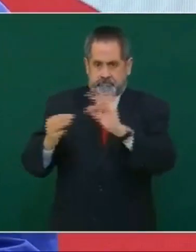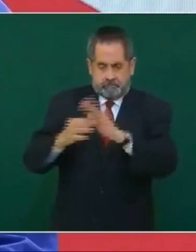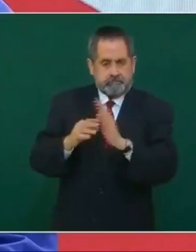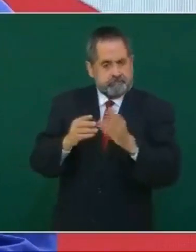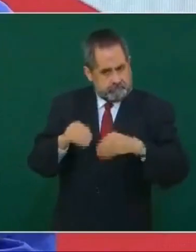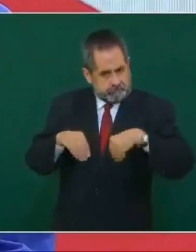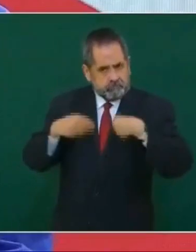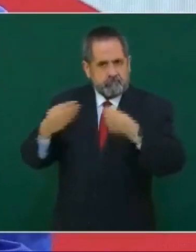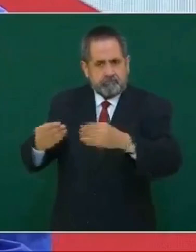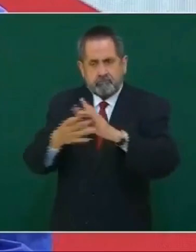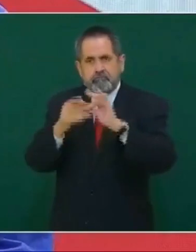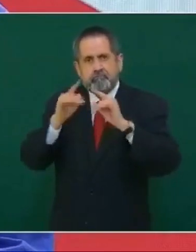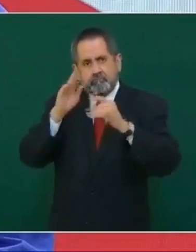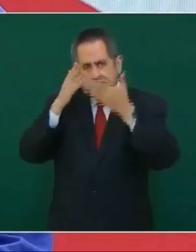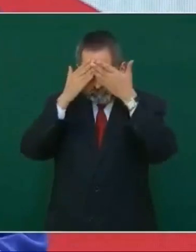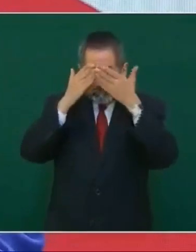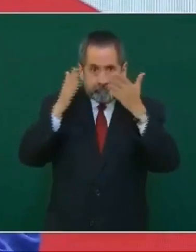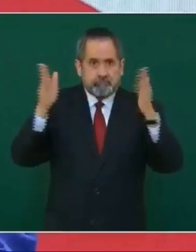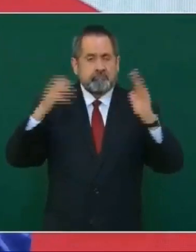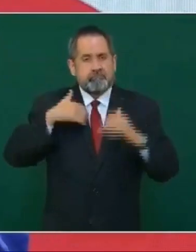y